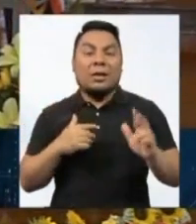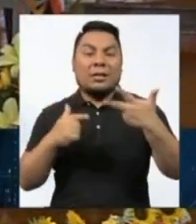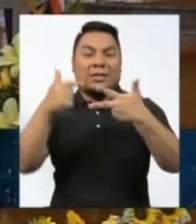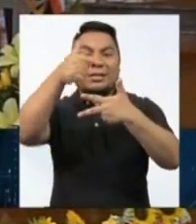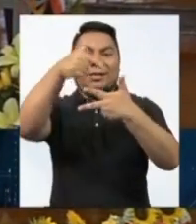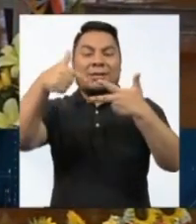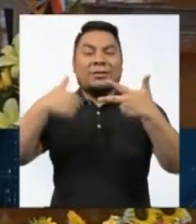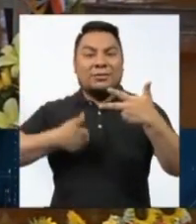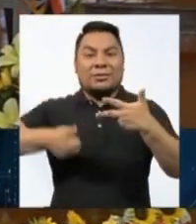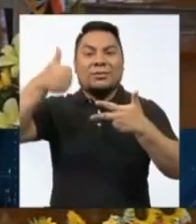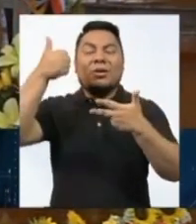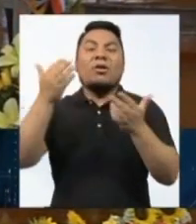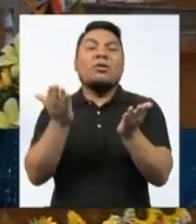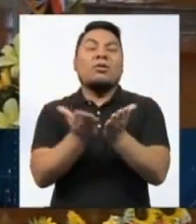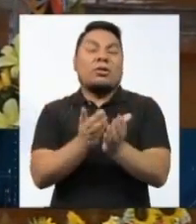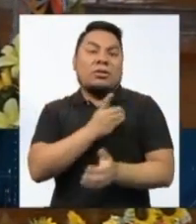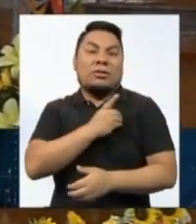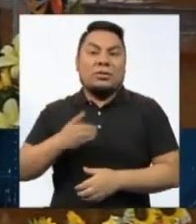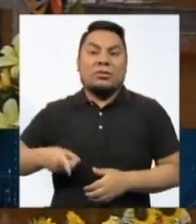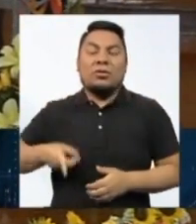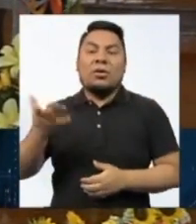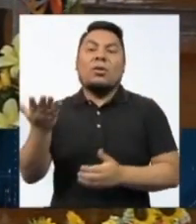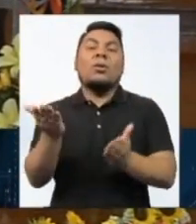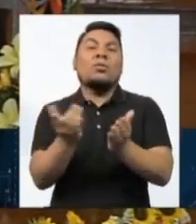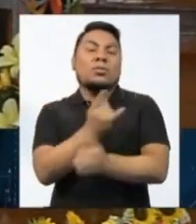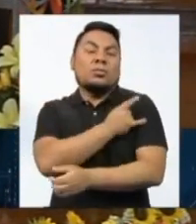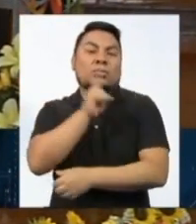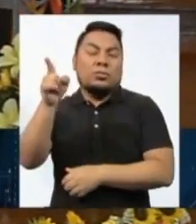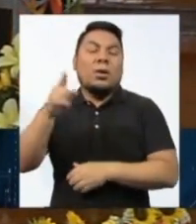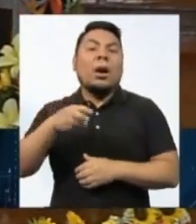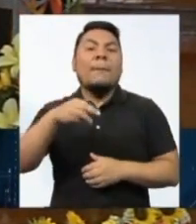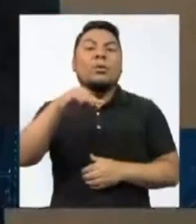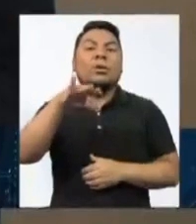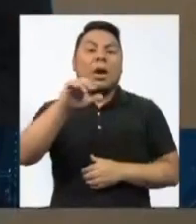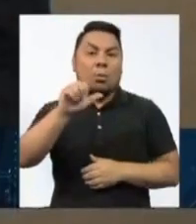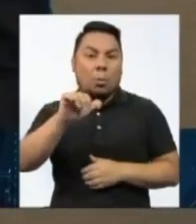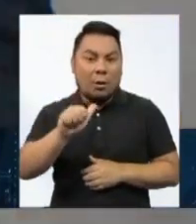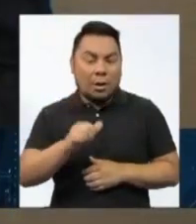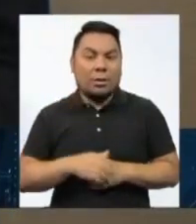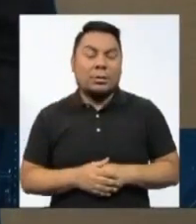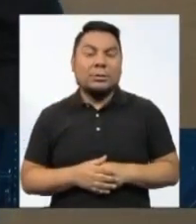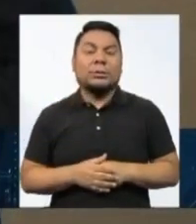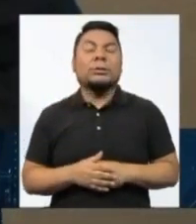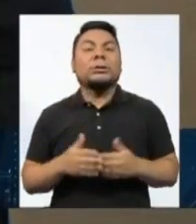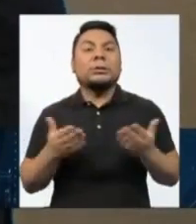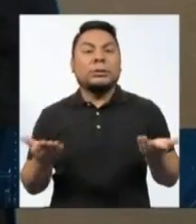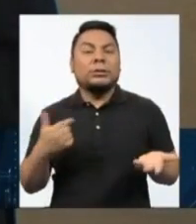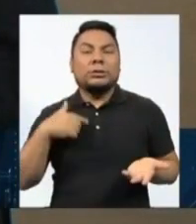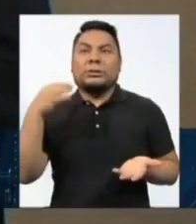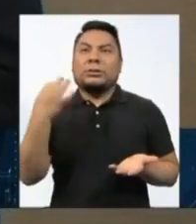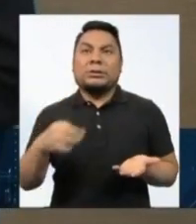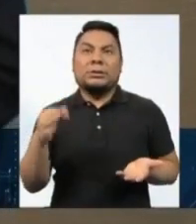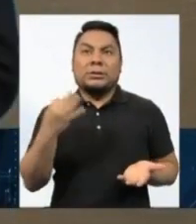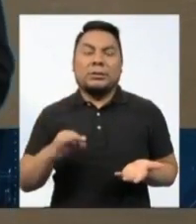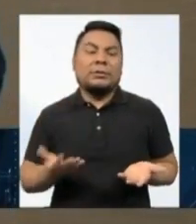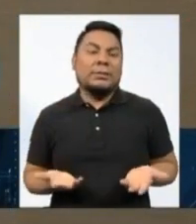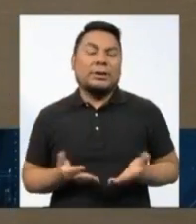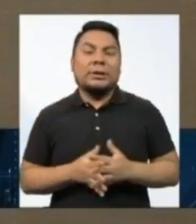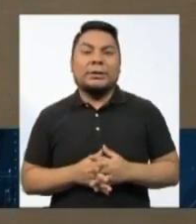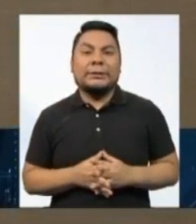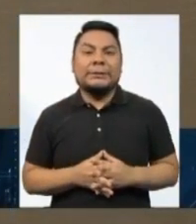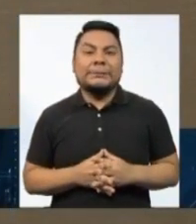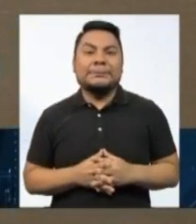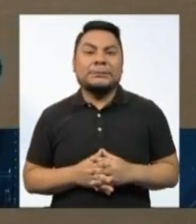Colegio de Ingenieros de Moquegua, del Consejo Departamental de Moquegua. No seguidas. Siempre he dejado